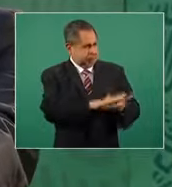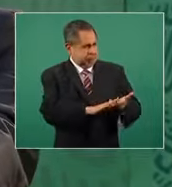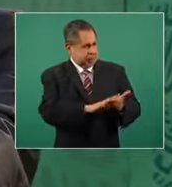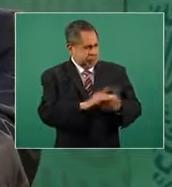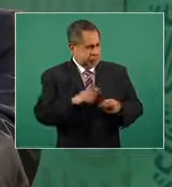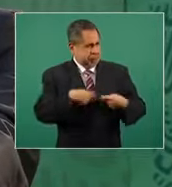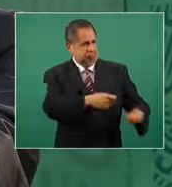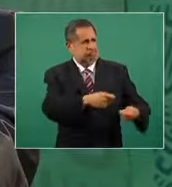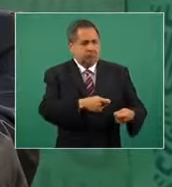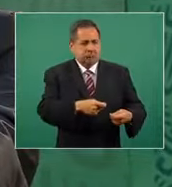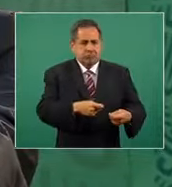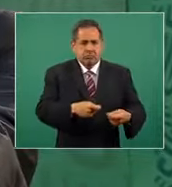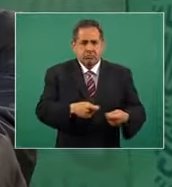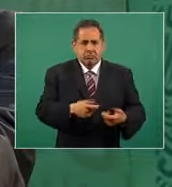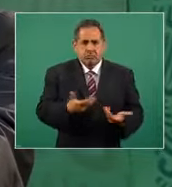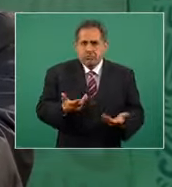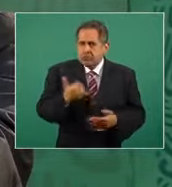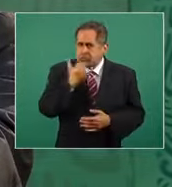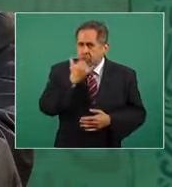se tiene esa deuda.